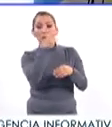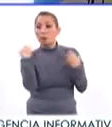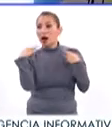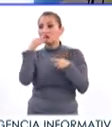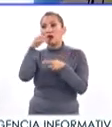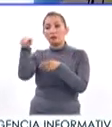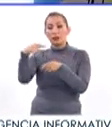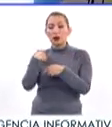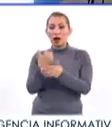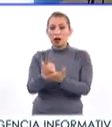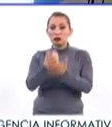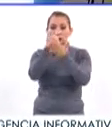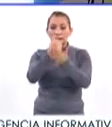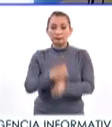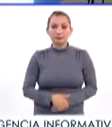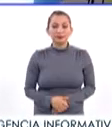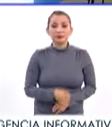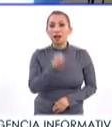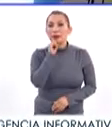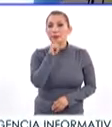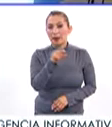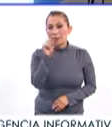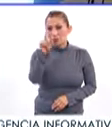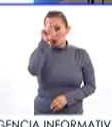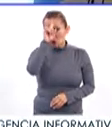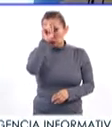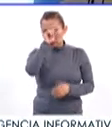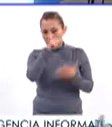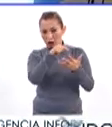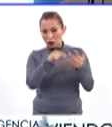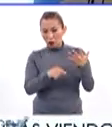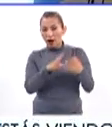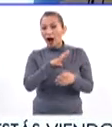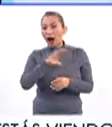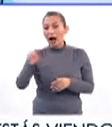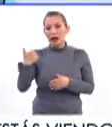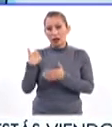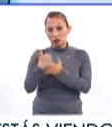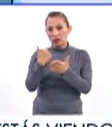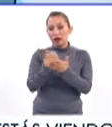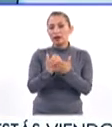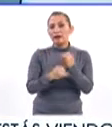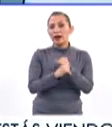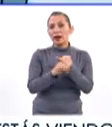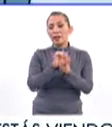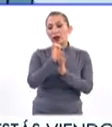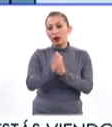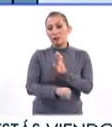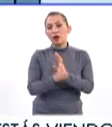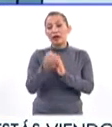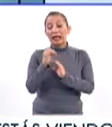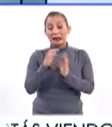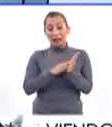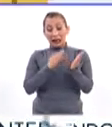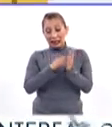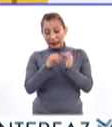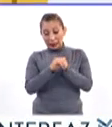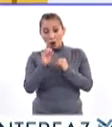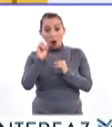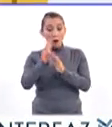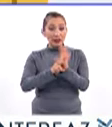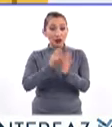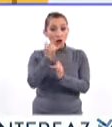maestros para encontrar una solución. Además de estas recomendaciones, existen herramientas digitales como páginas de internet e